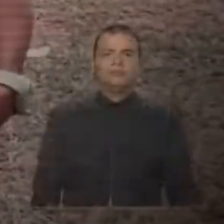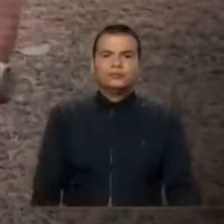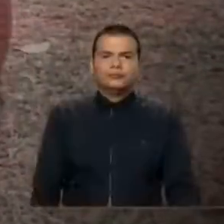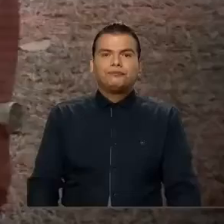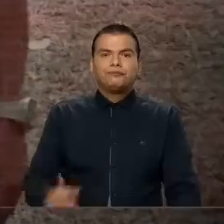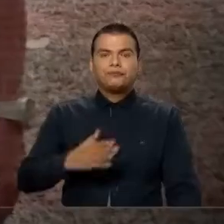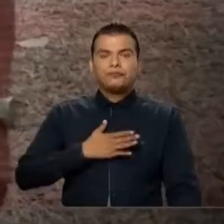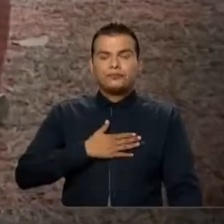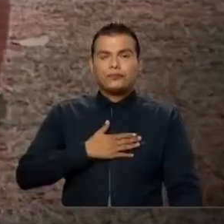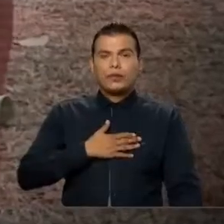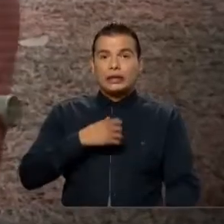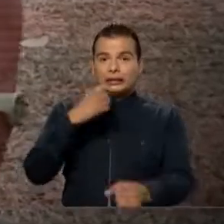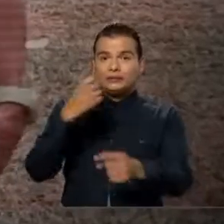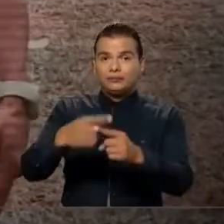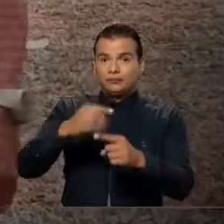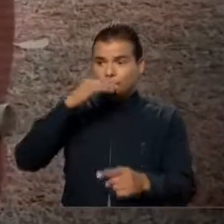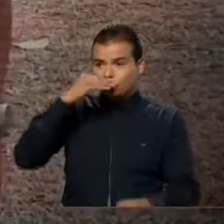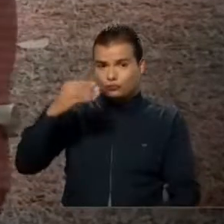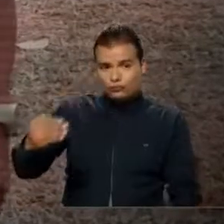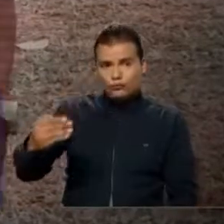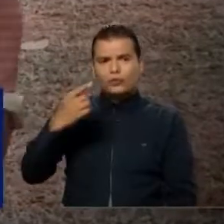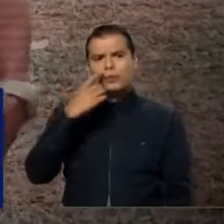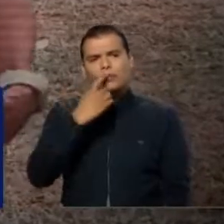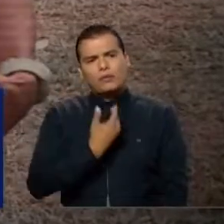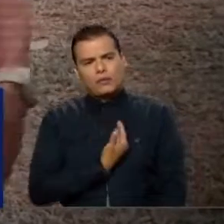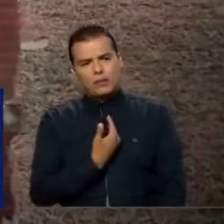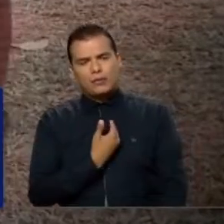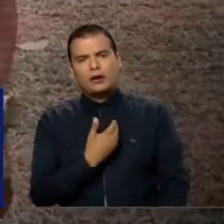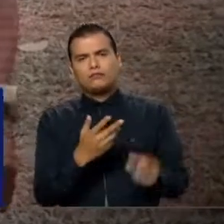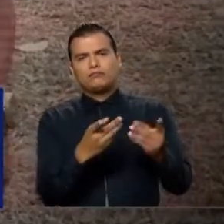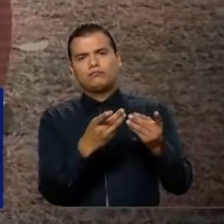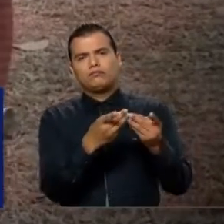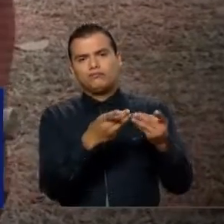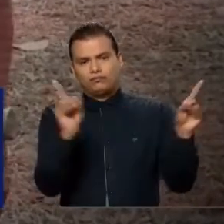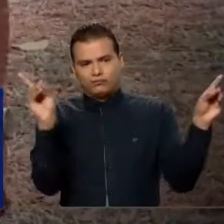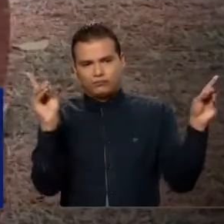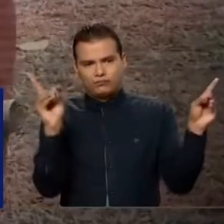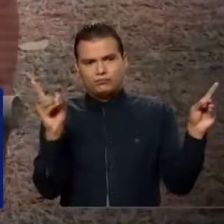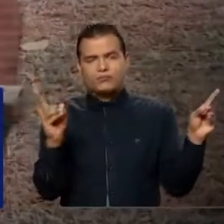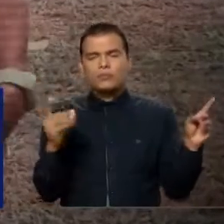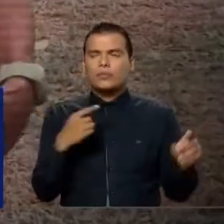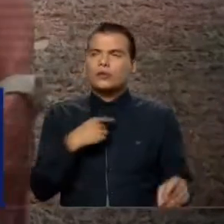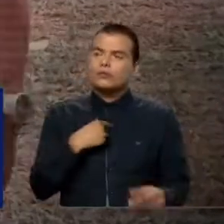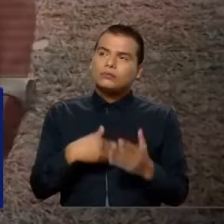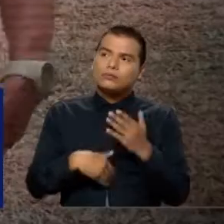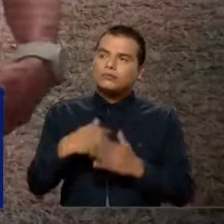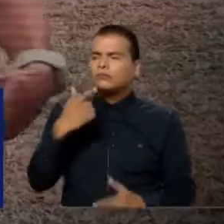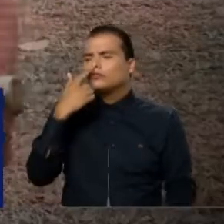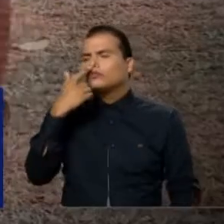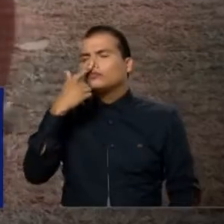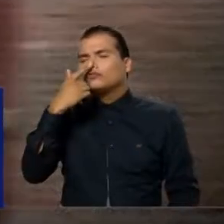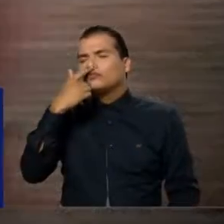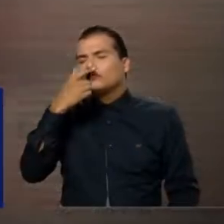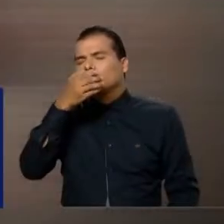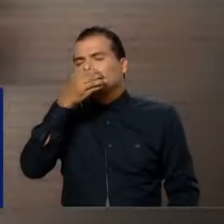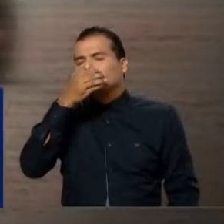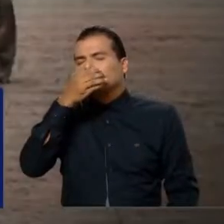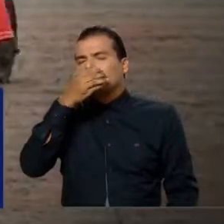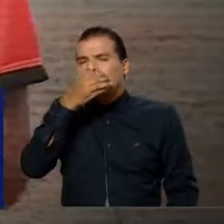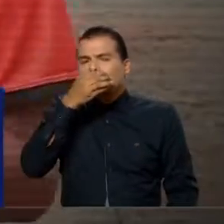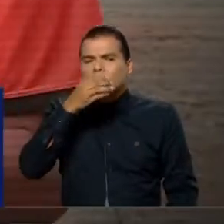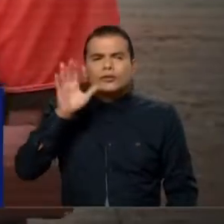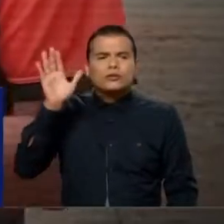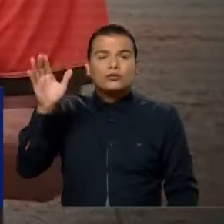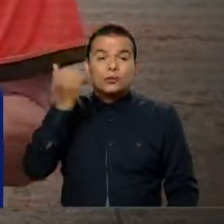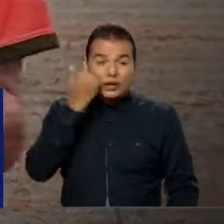desde niño que se separaron mis padres, conocí de consumir gasolina, oler gasolina con 7 años de edad. El